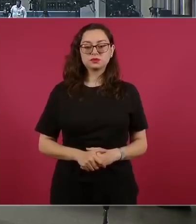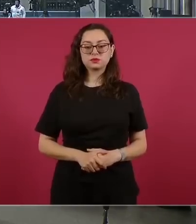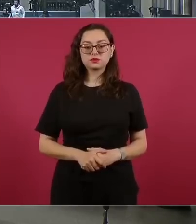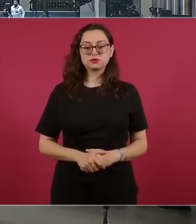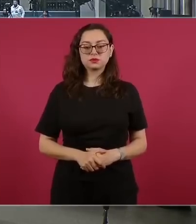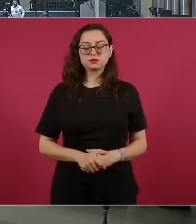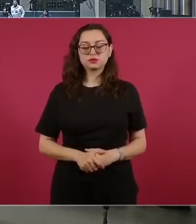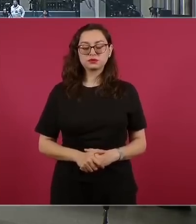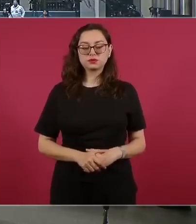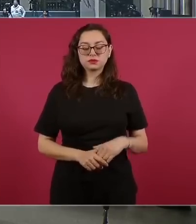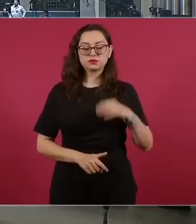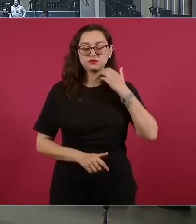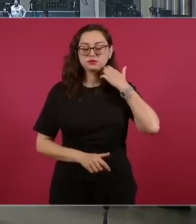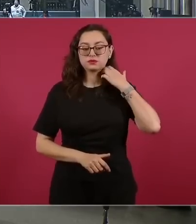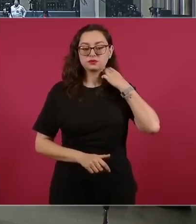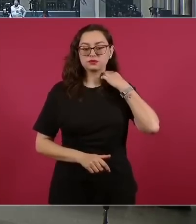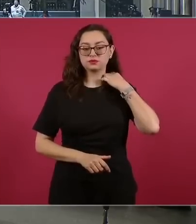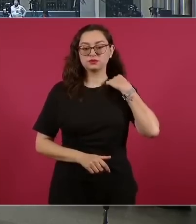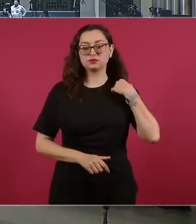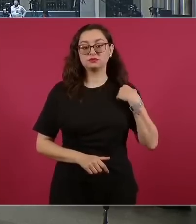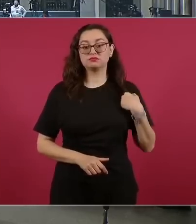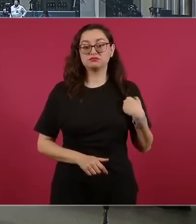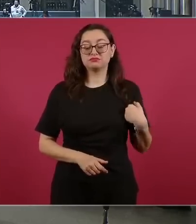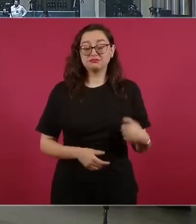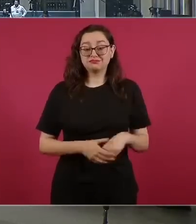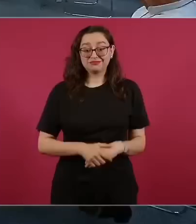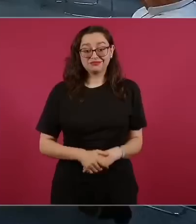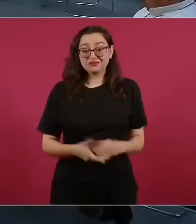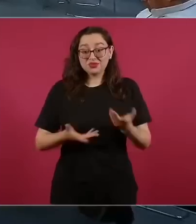es que ni siquiera se sabe si fue la DEA